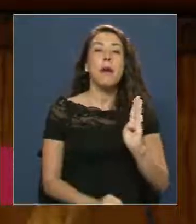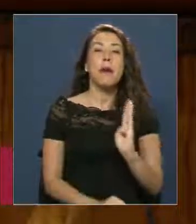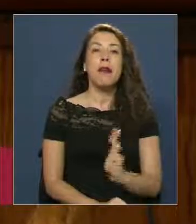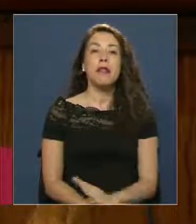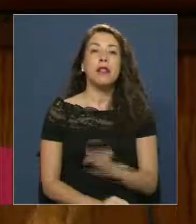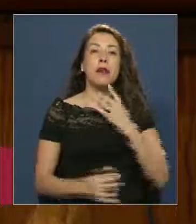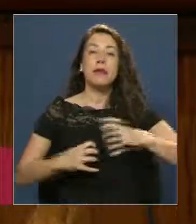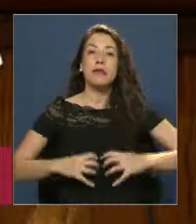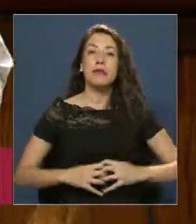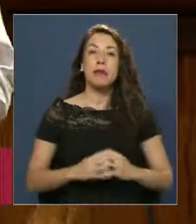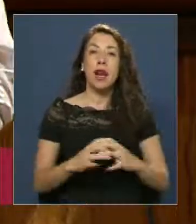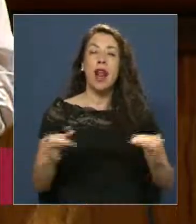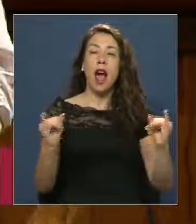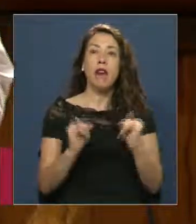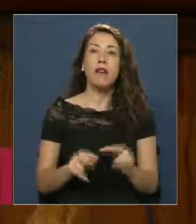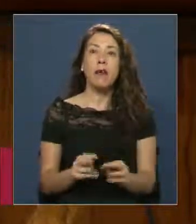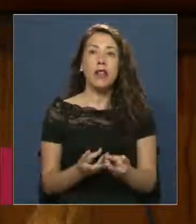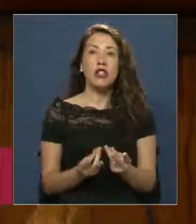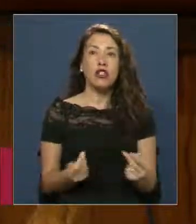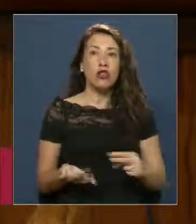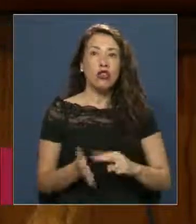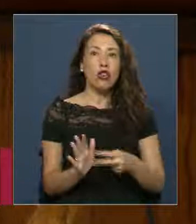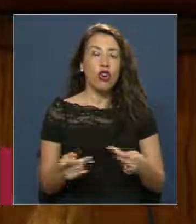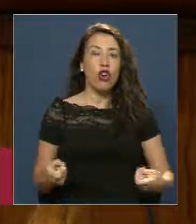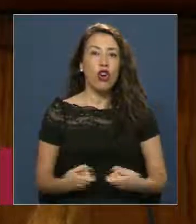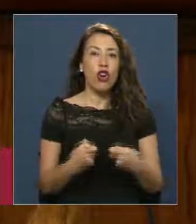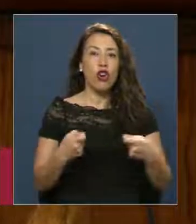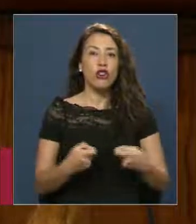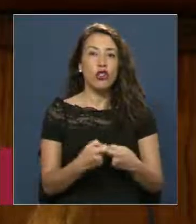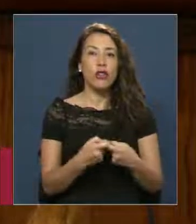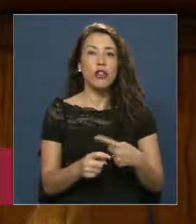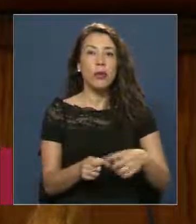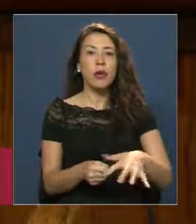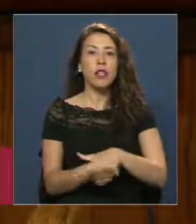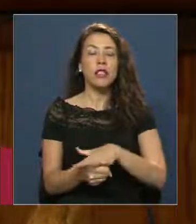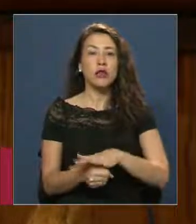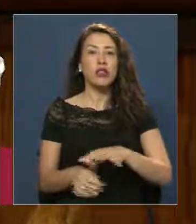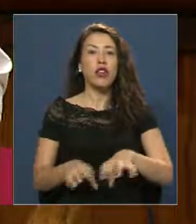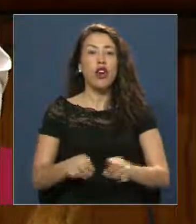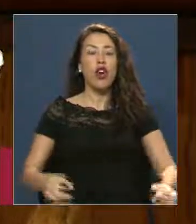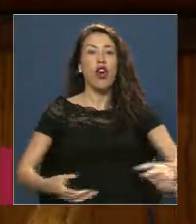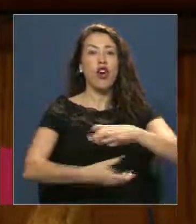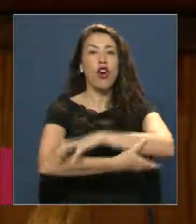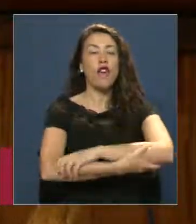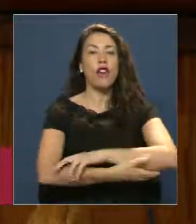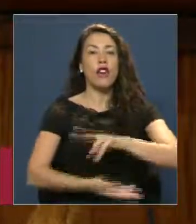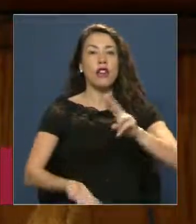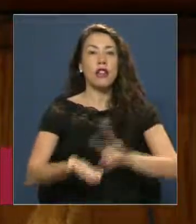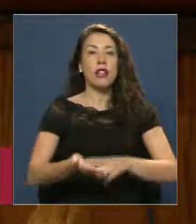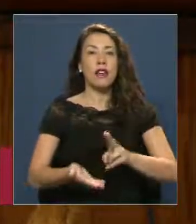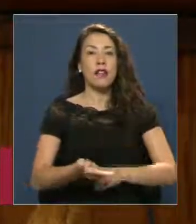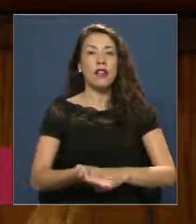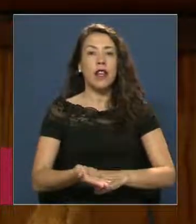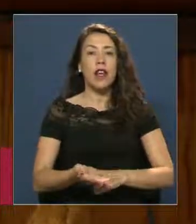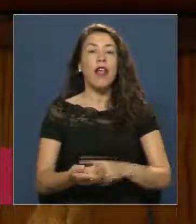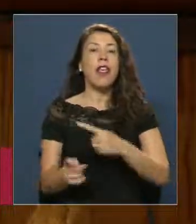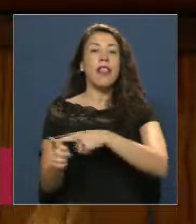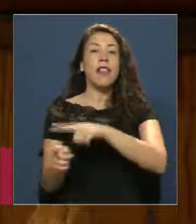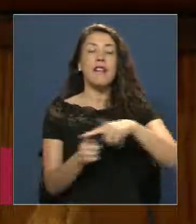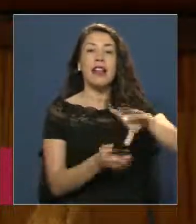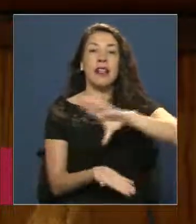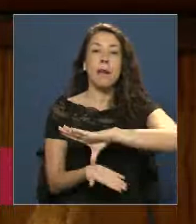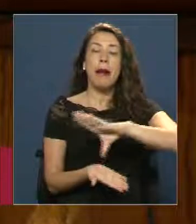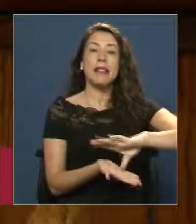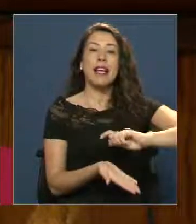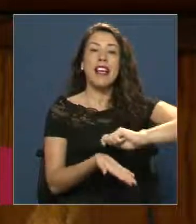también fortalecer los mecanismos de solución de controversias en el contexto de los convenios tributarios bilaterales